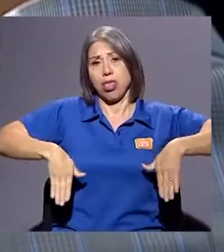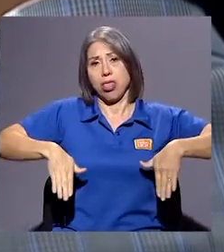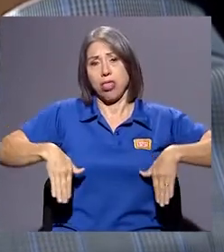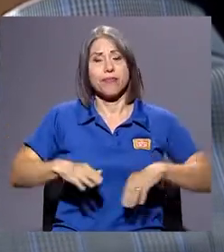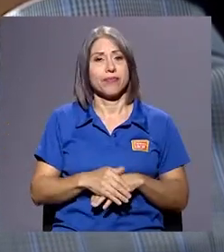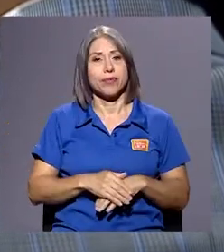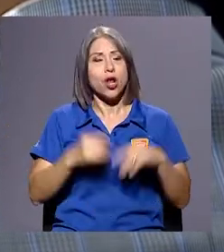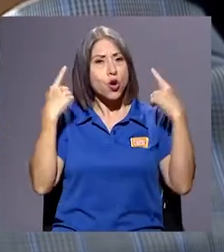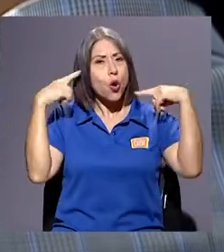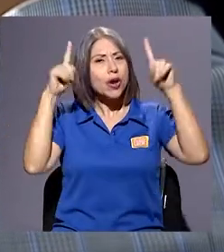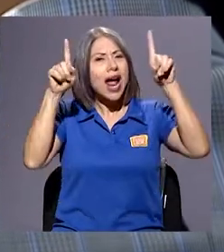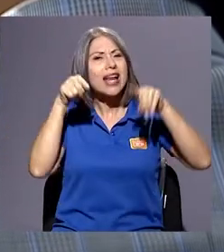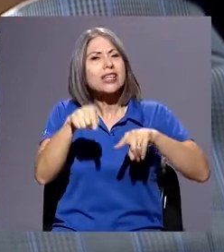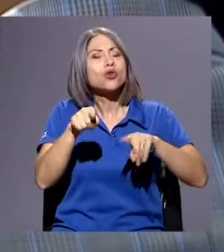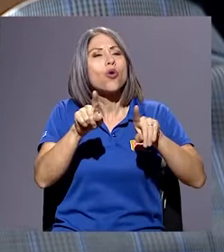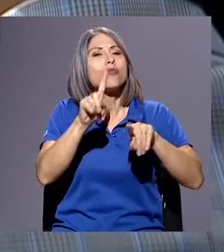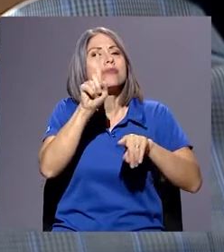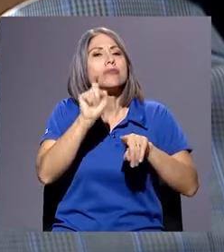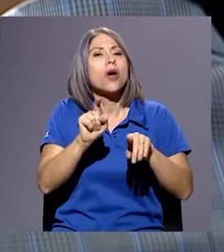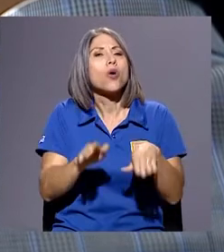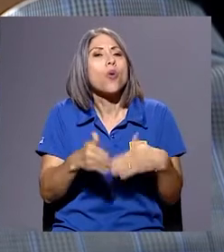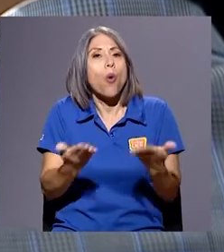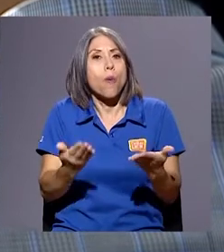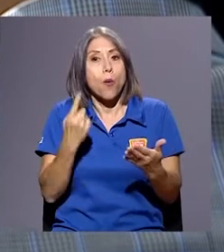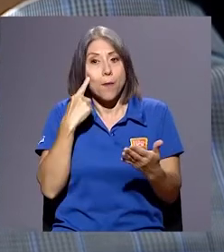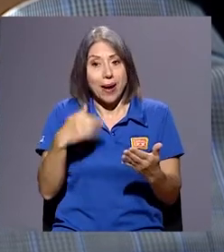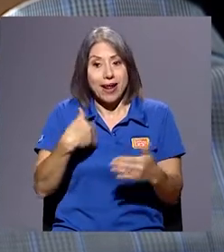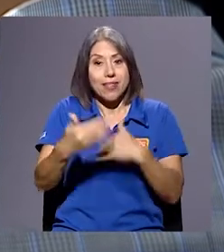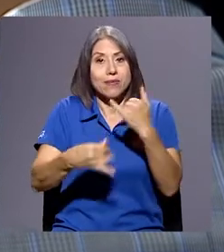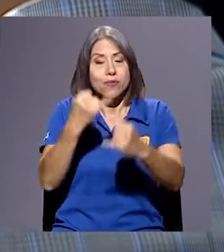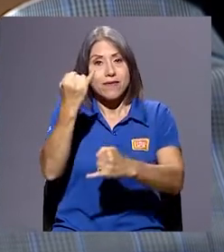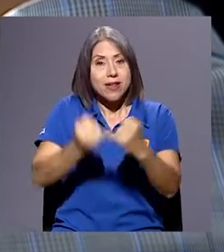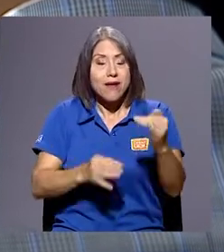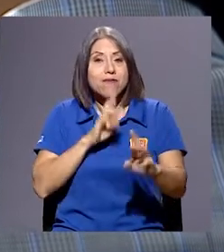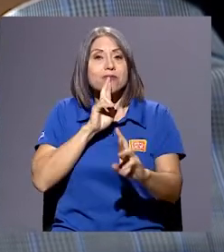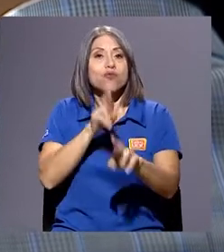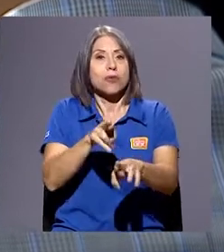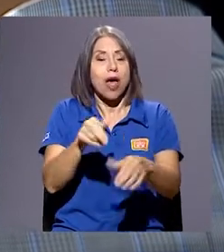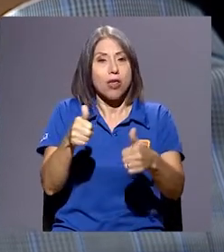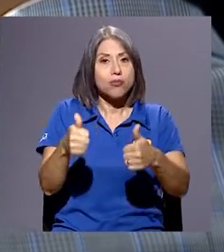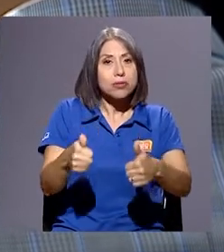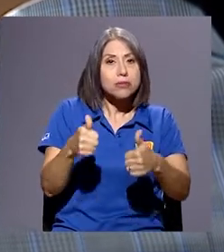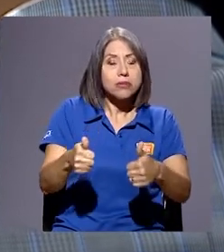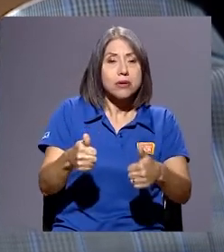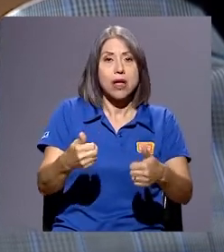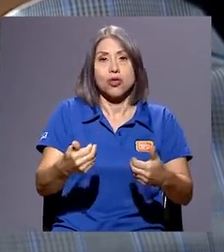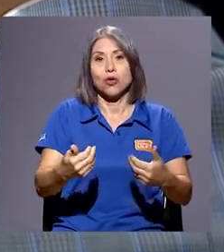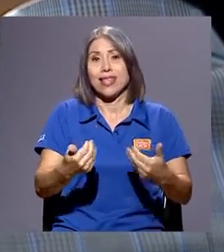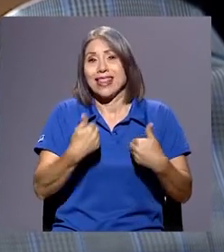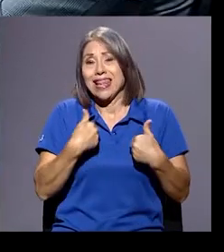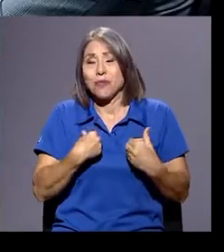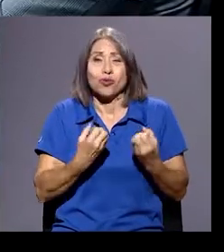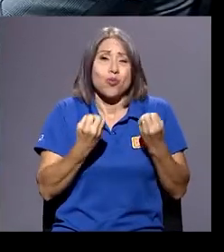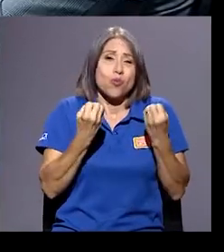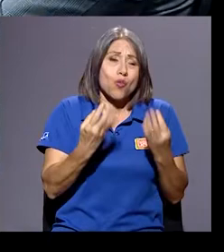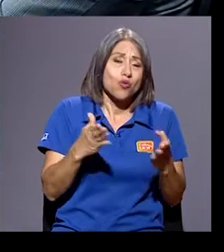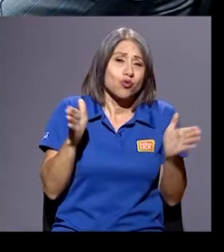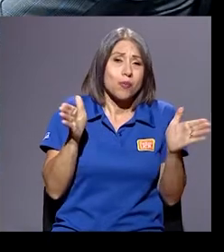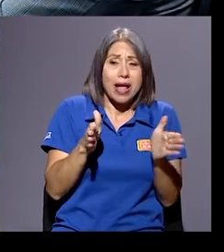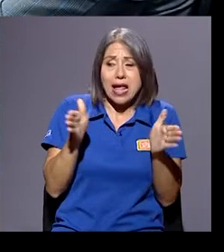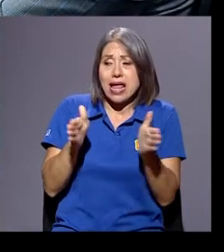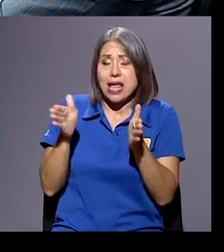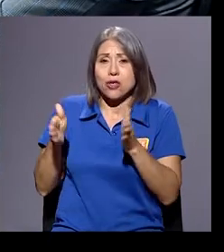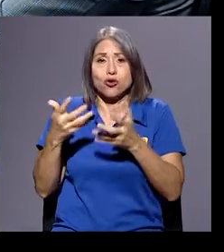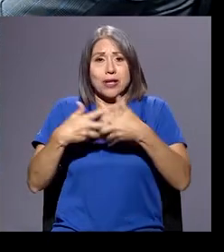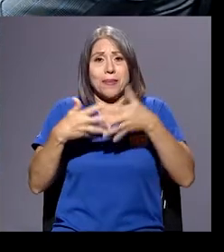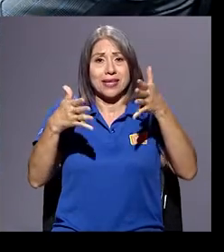¿Cómo lograr eso, don Gustavo, para al final tener un resultado evidente donde tenemos una gran cantidad de pequeños empresarios